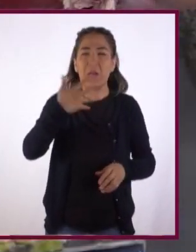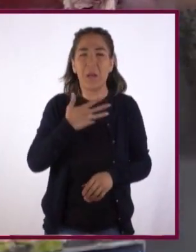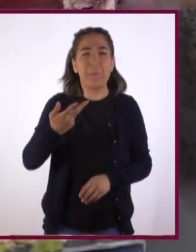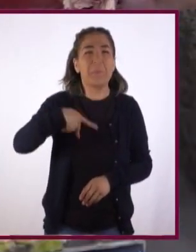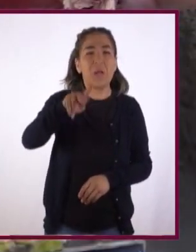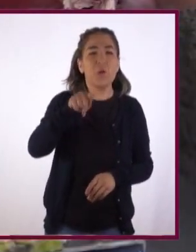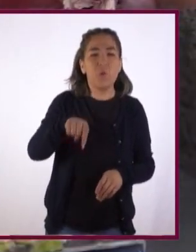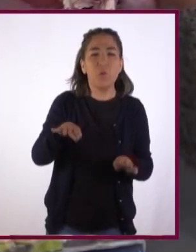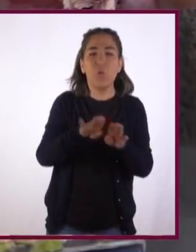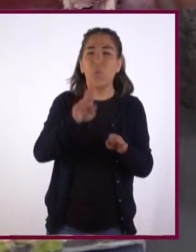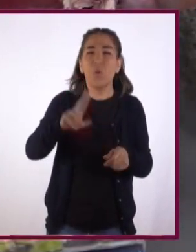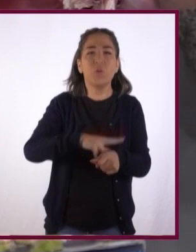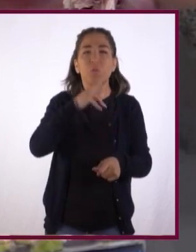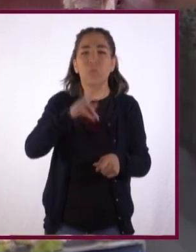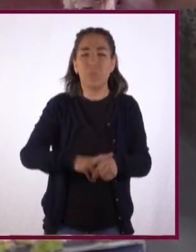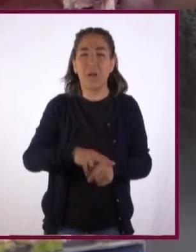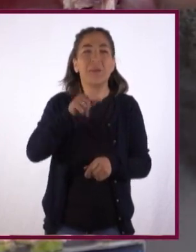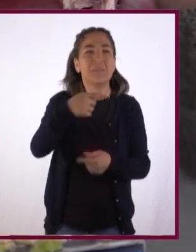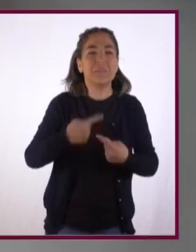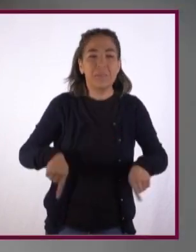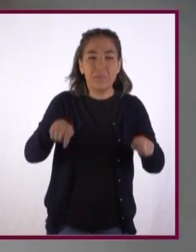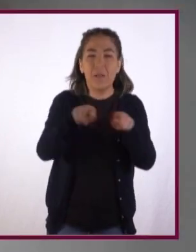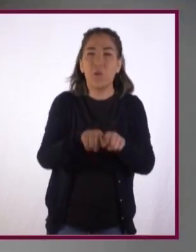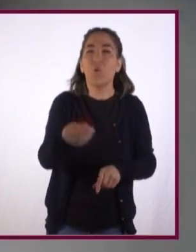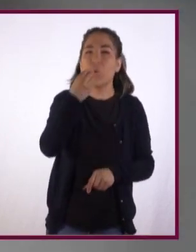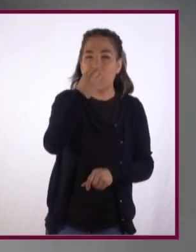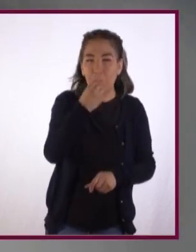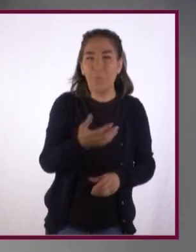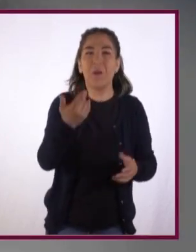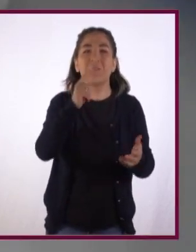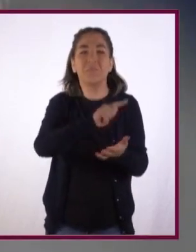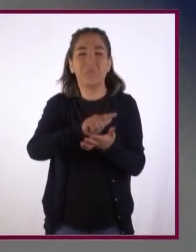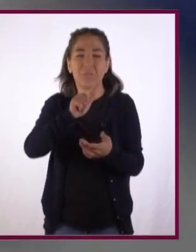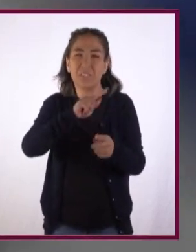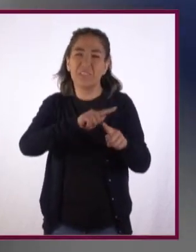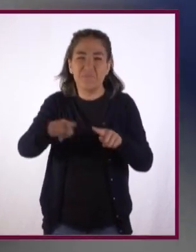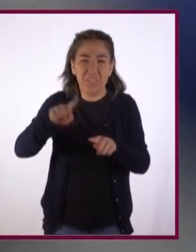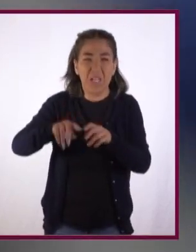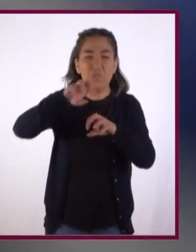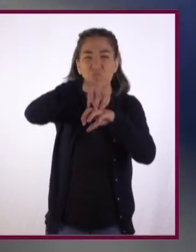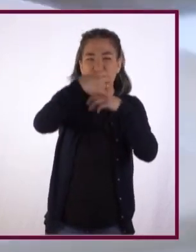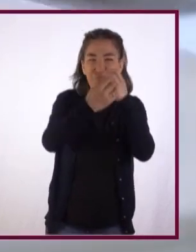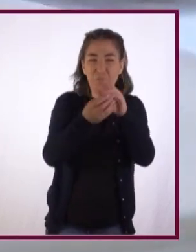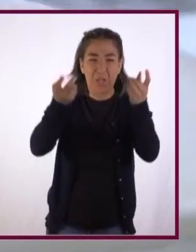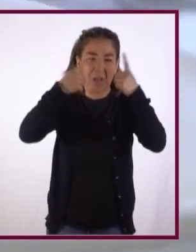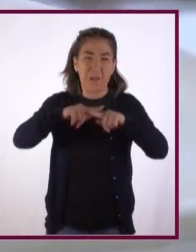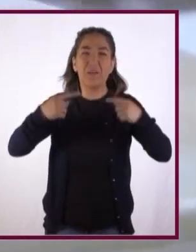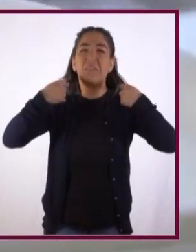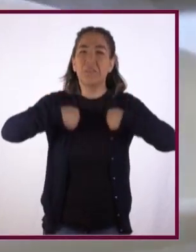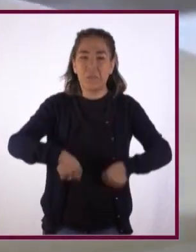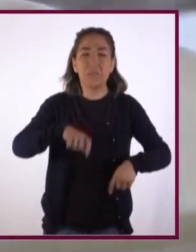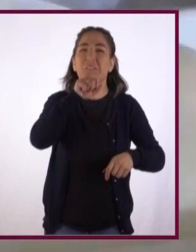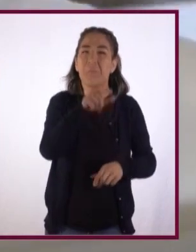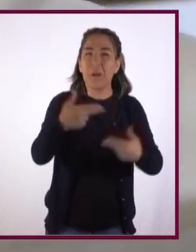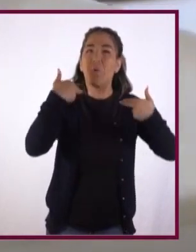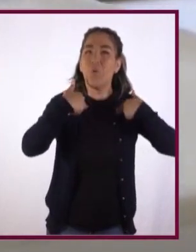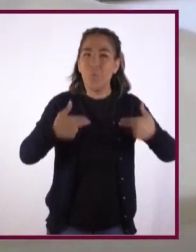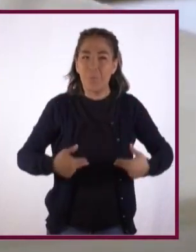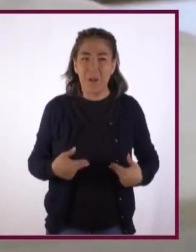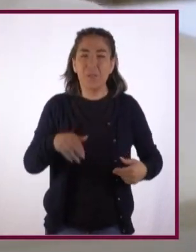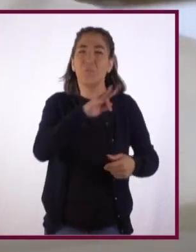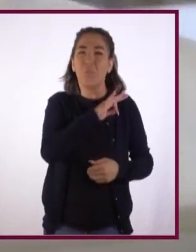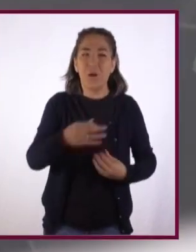atmósfera, pero en su estado líquido permite conservar alimentos, órganos, células e incluso humanos